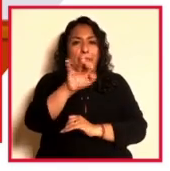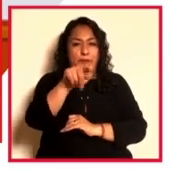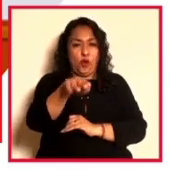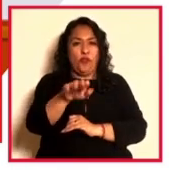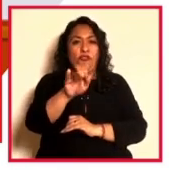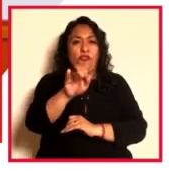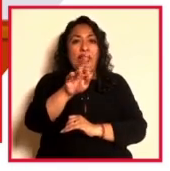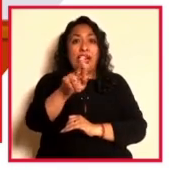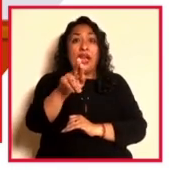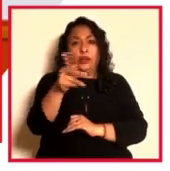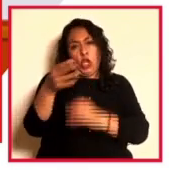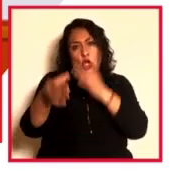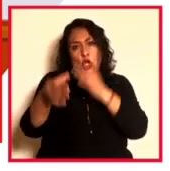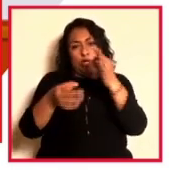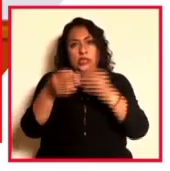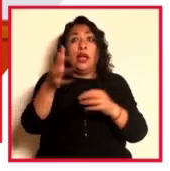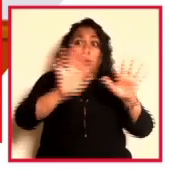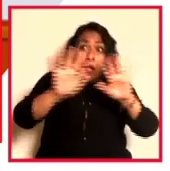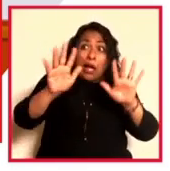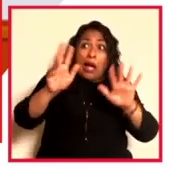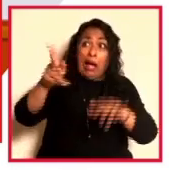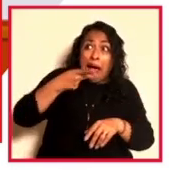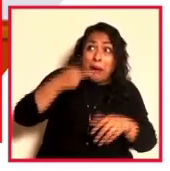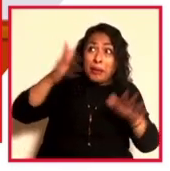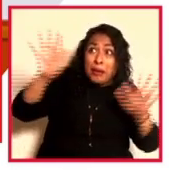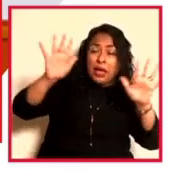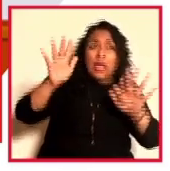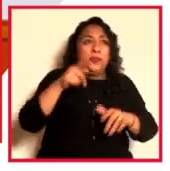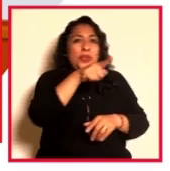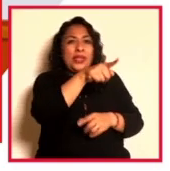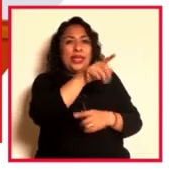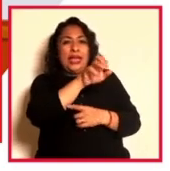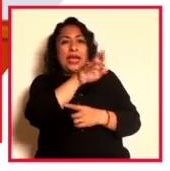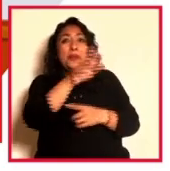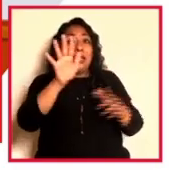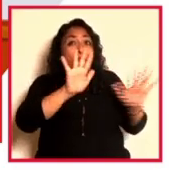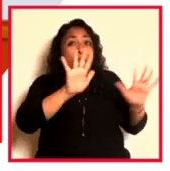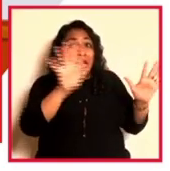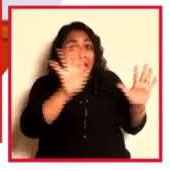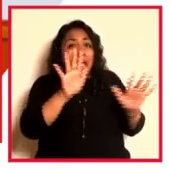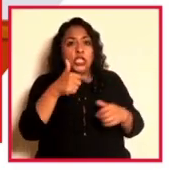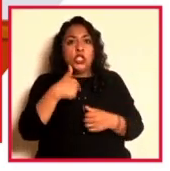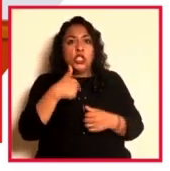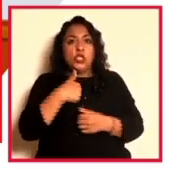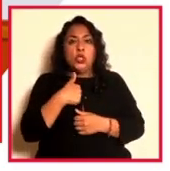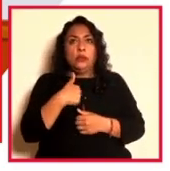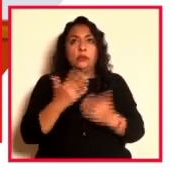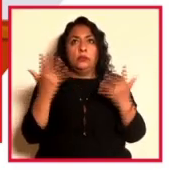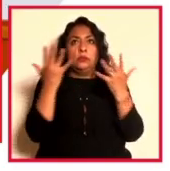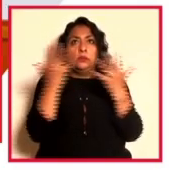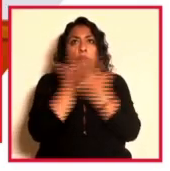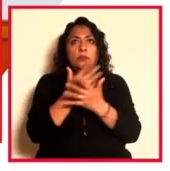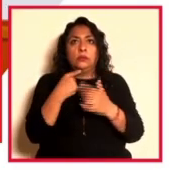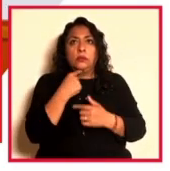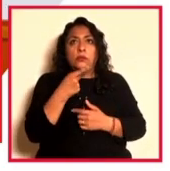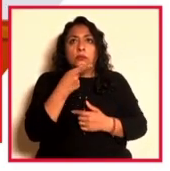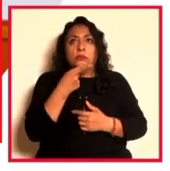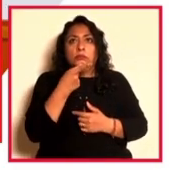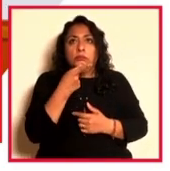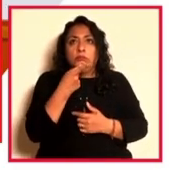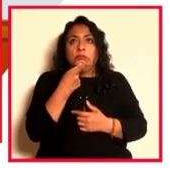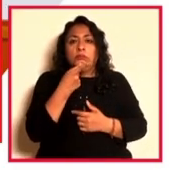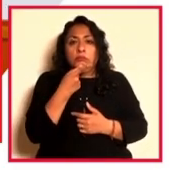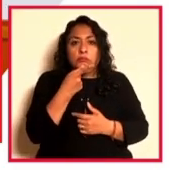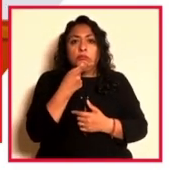señas y me decía habla y Carmina Martín me hacía así y yo trabada de las mandíbulas entonces me puse